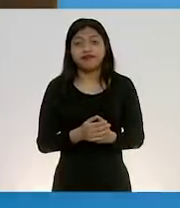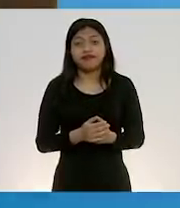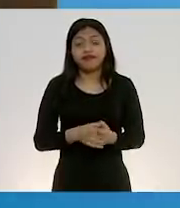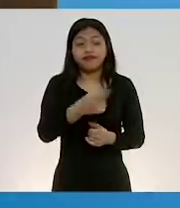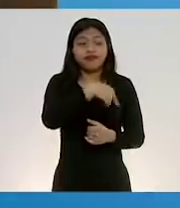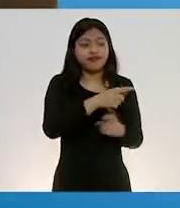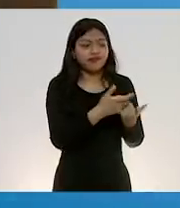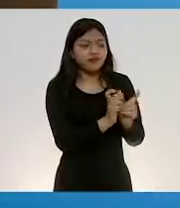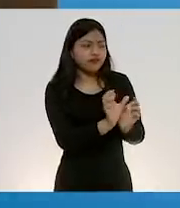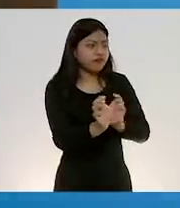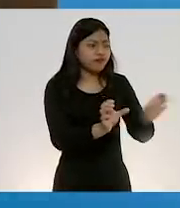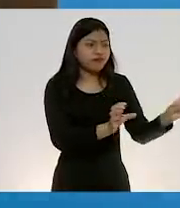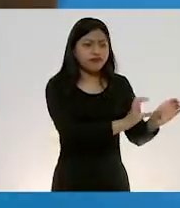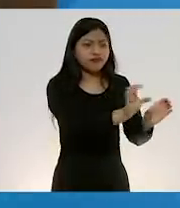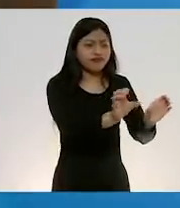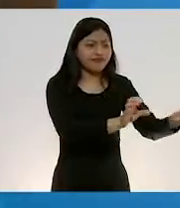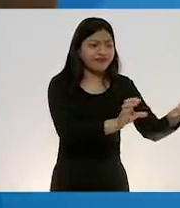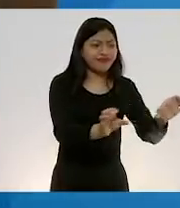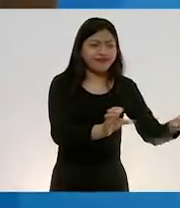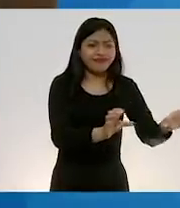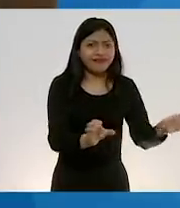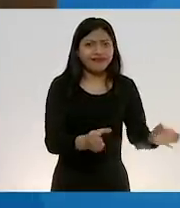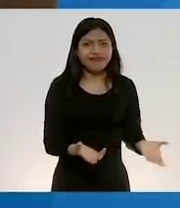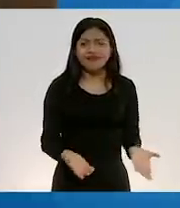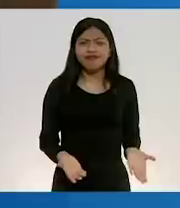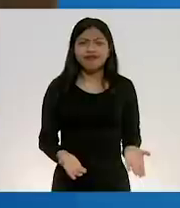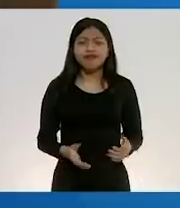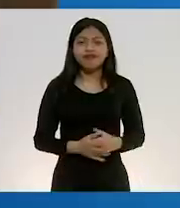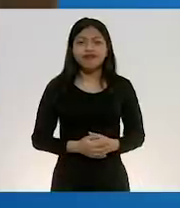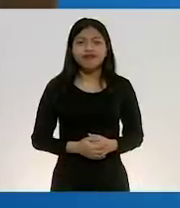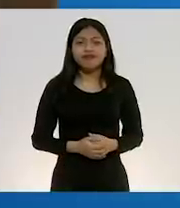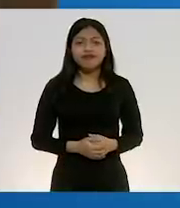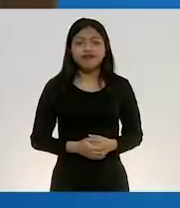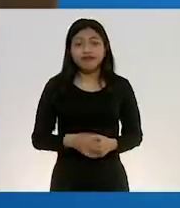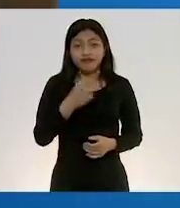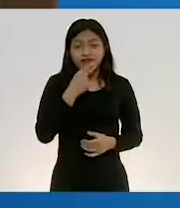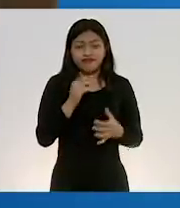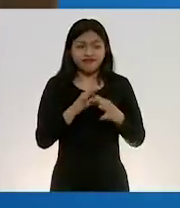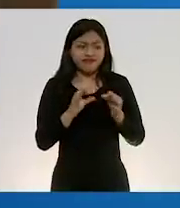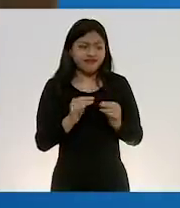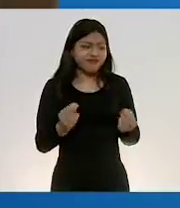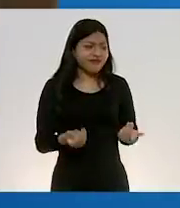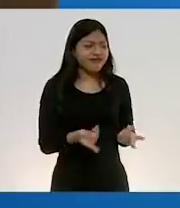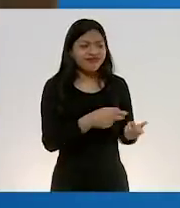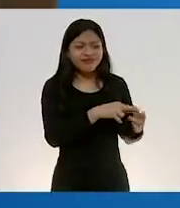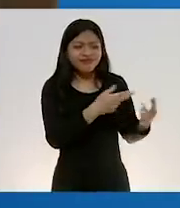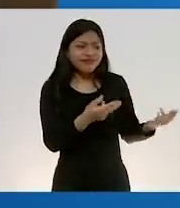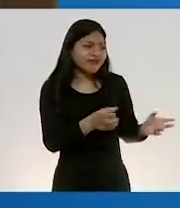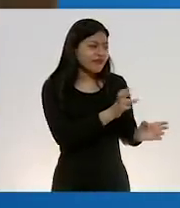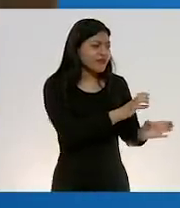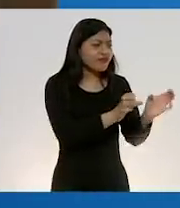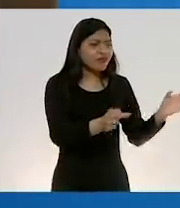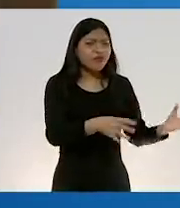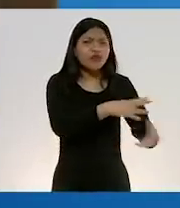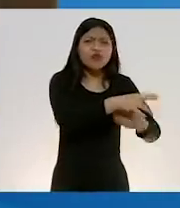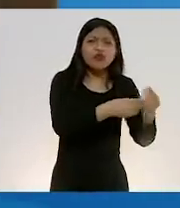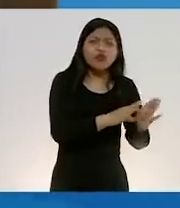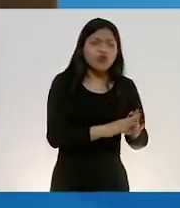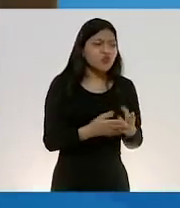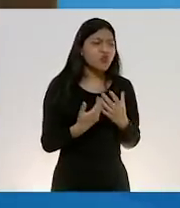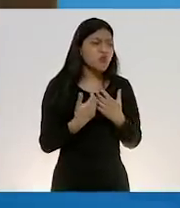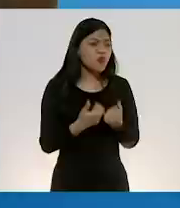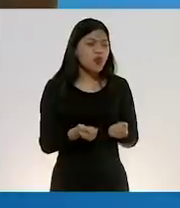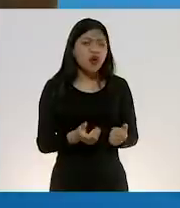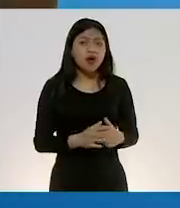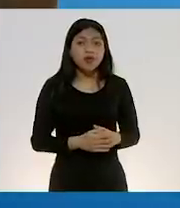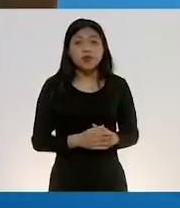clasificarlos de alguna manera, no encuentra cómo explicar qué tipo de relación tienen esos individuos que llegan con